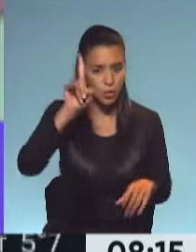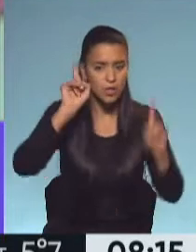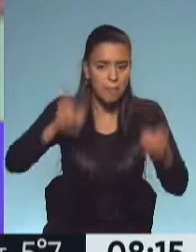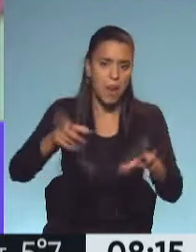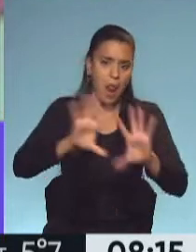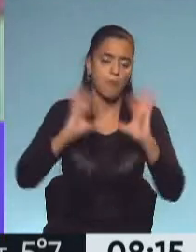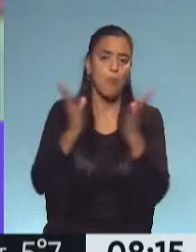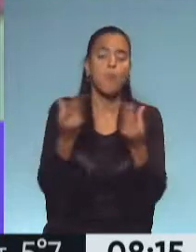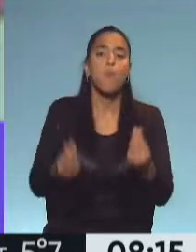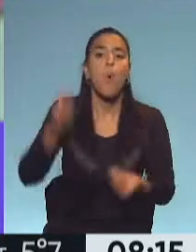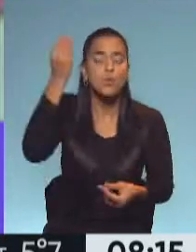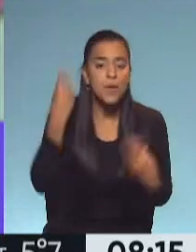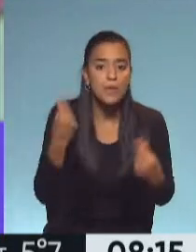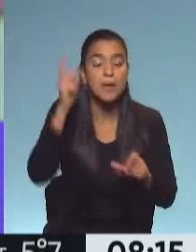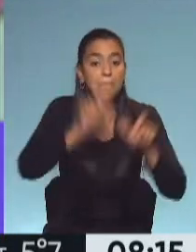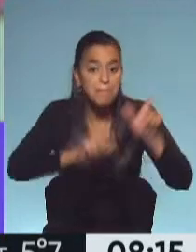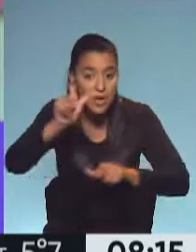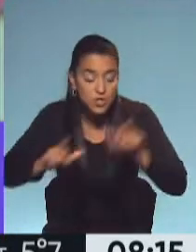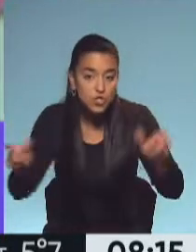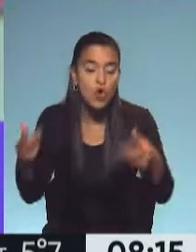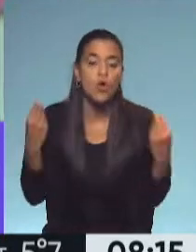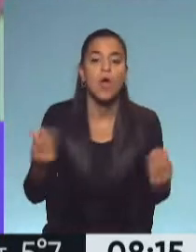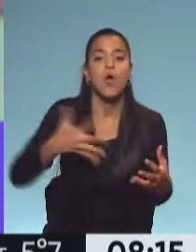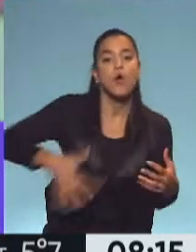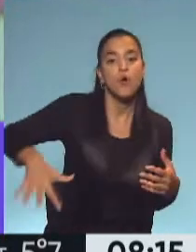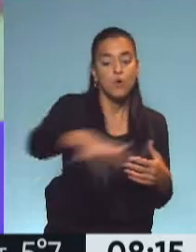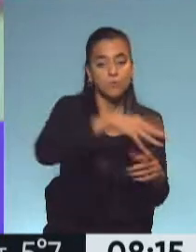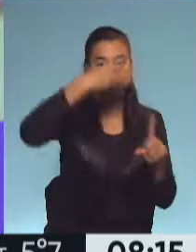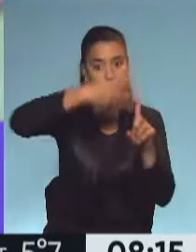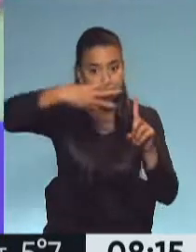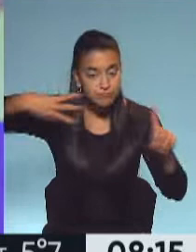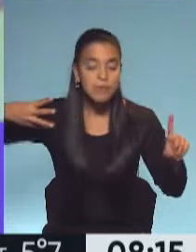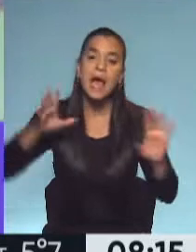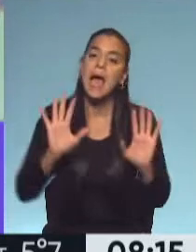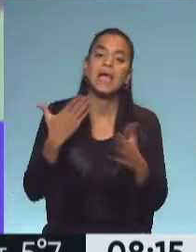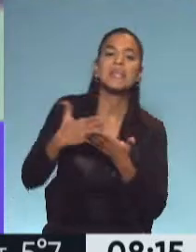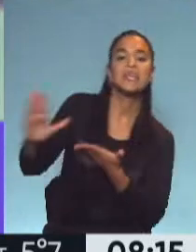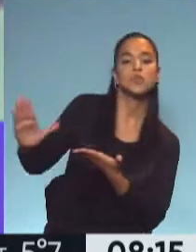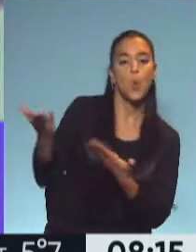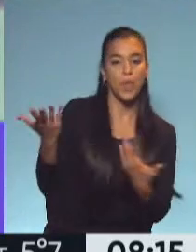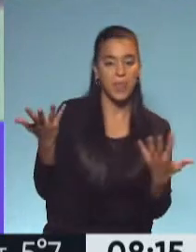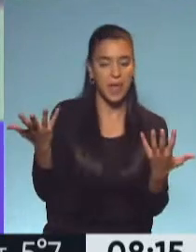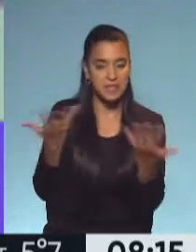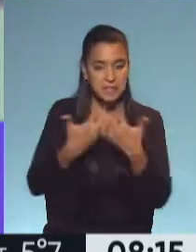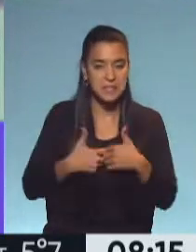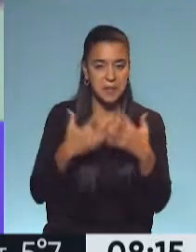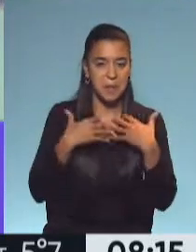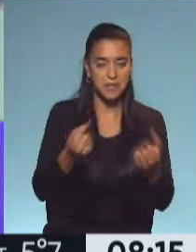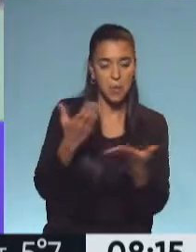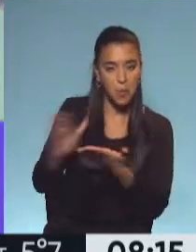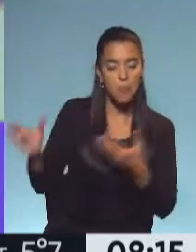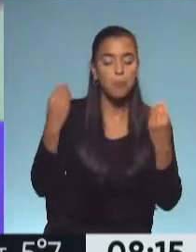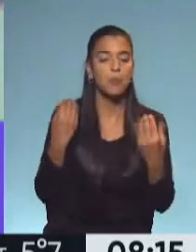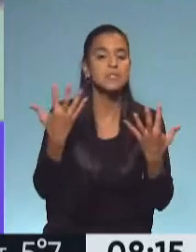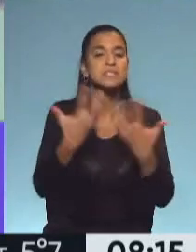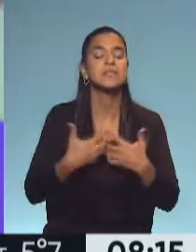el mundo, que muchas veces las personas de la comunidad LGTBIQ quedan excluidas del sistema de salud, porque el sistema de salud es sobre